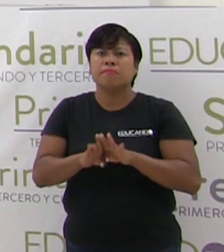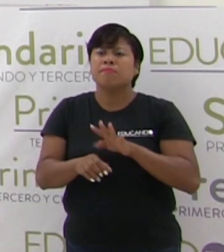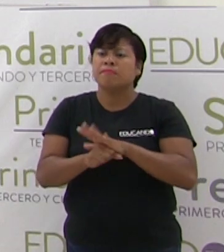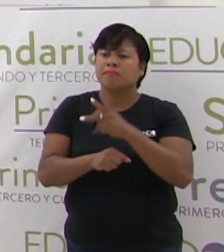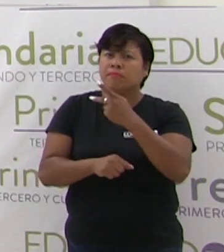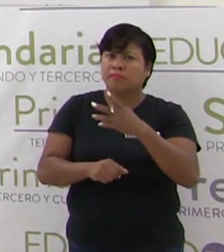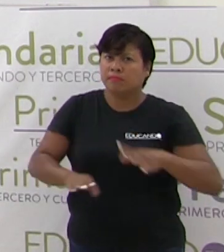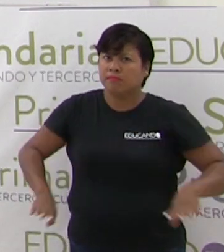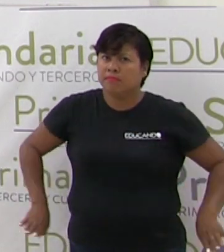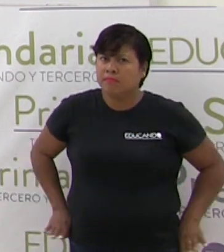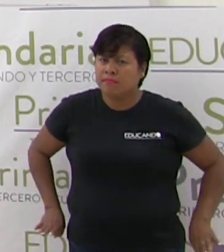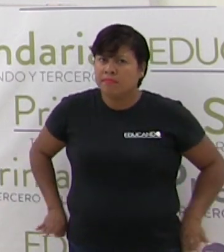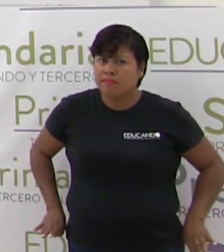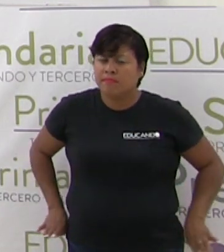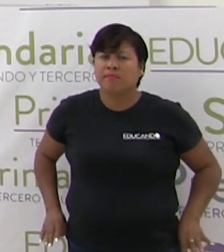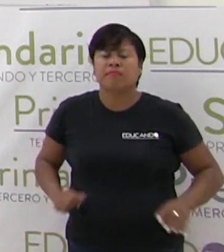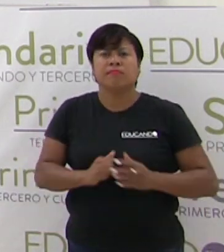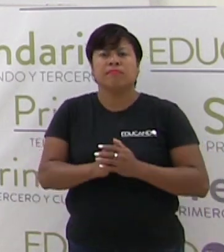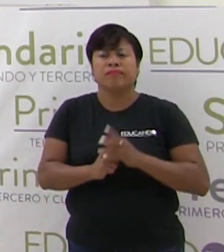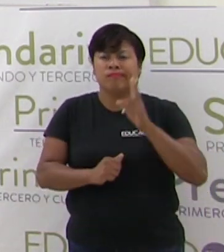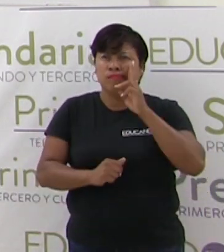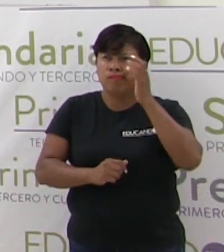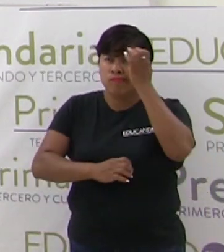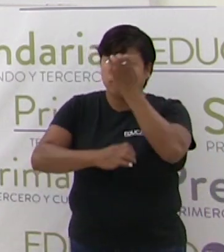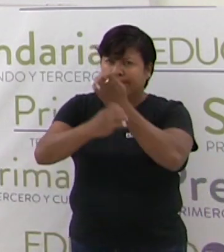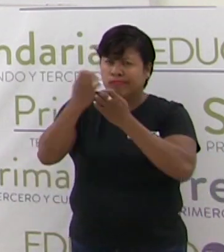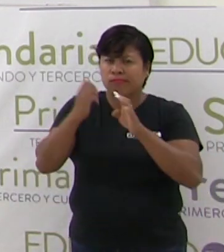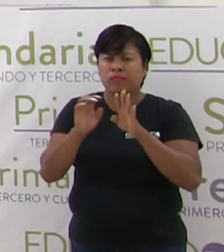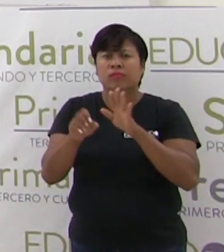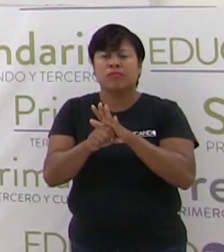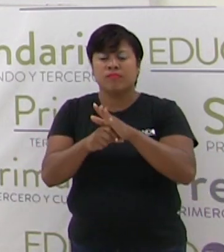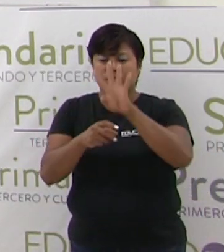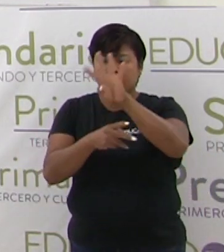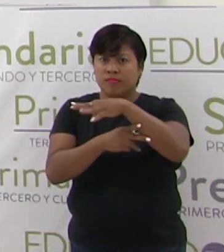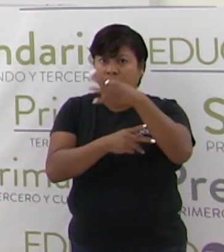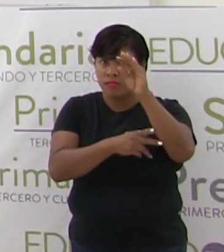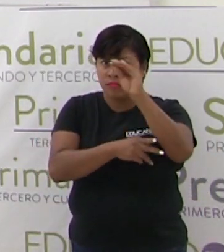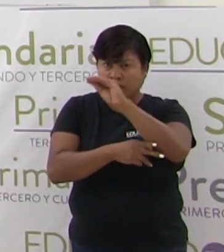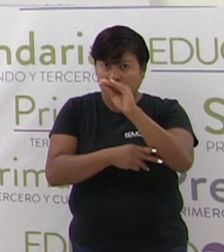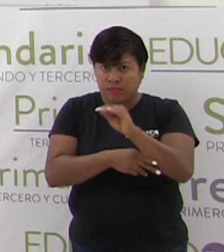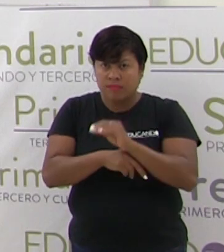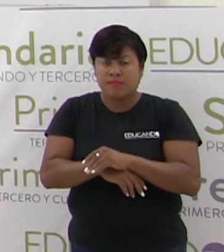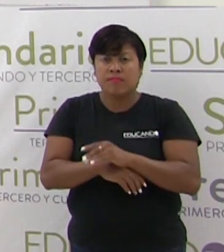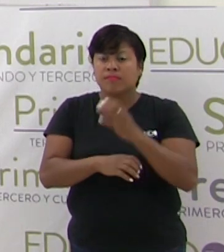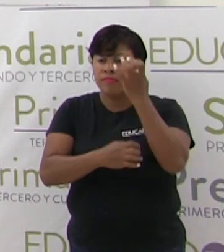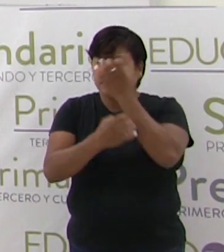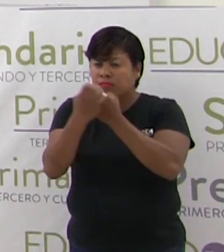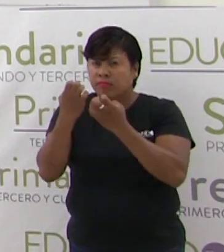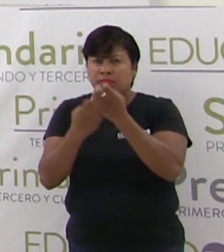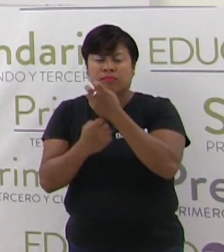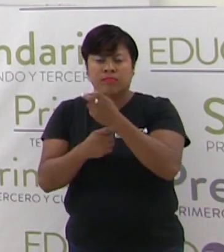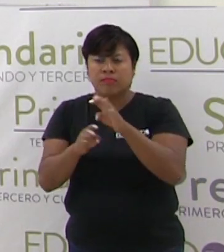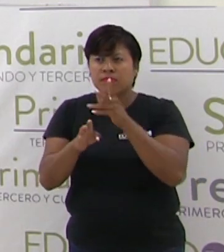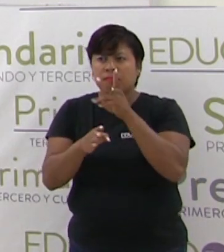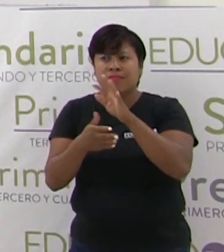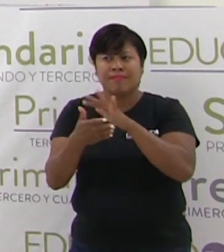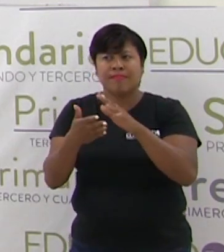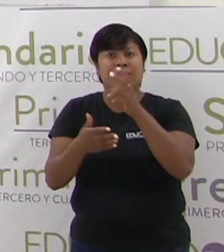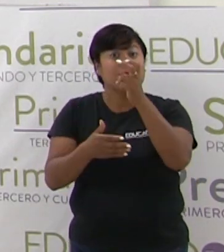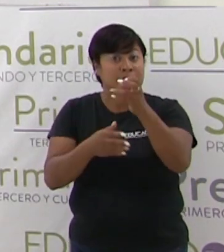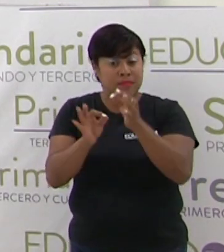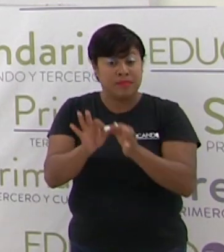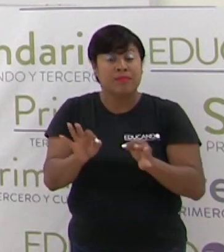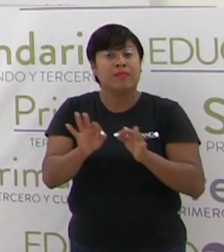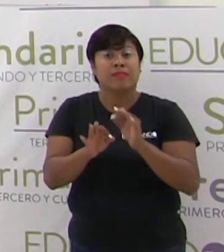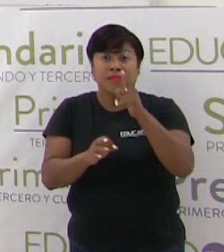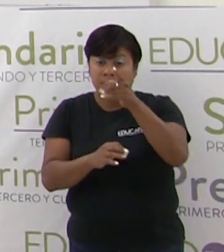dilucidar características, a observar las estructuras, a observar la función de un texto. Por eso es